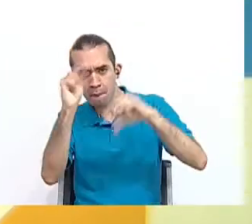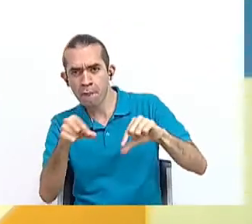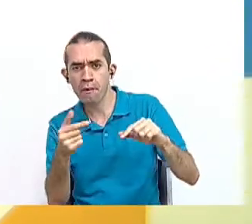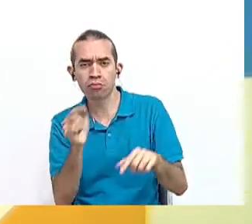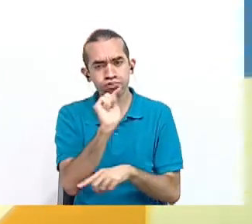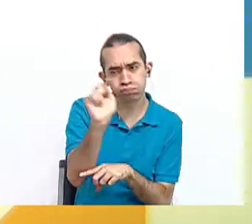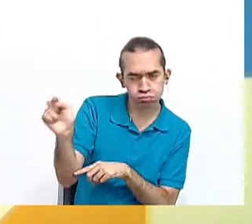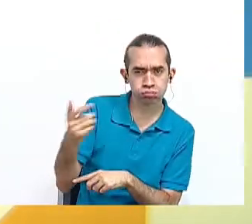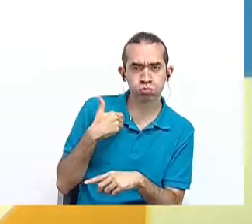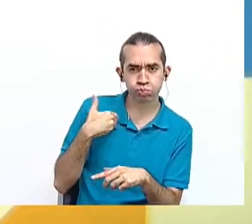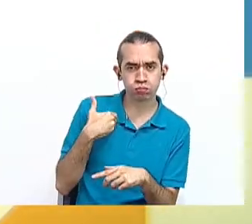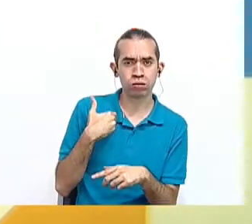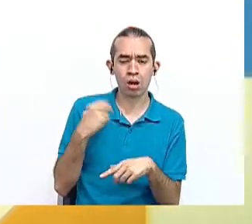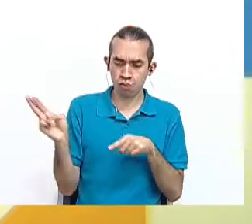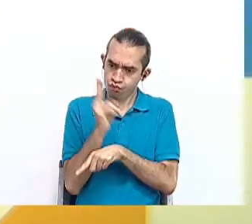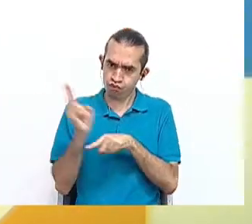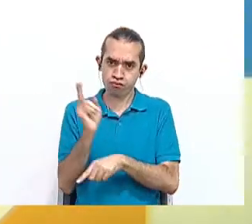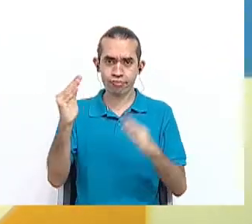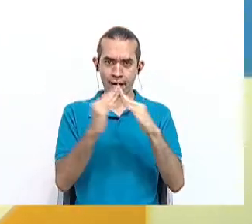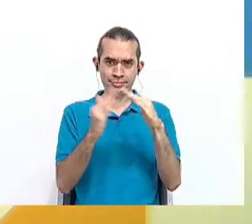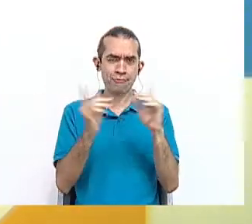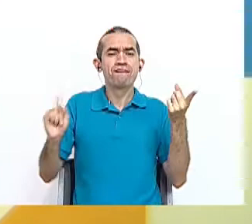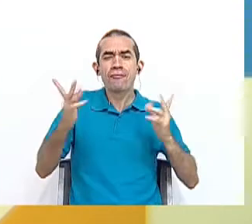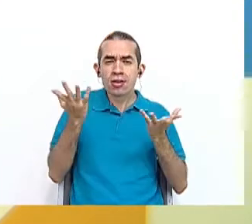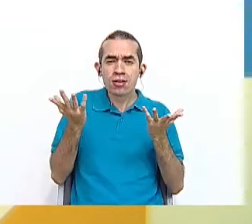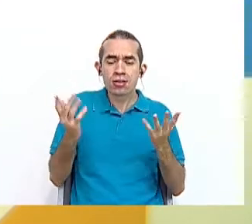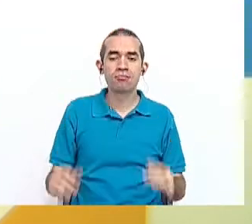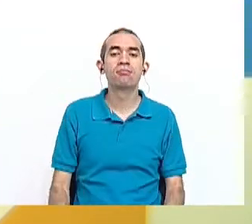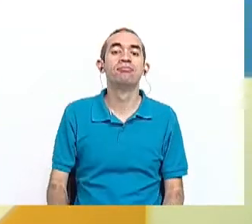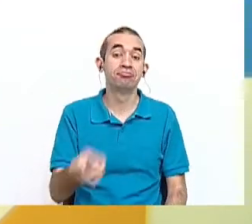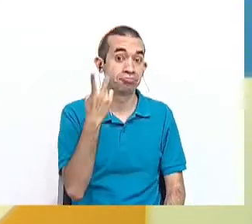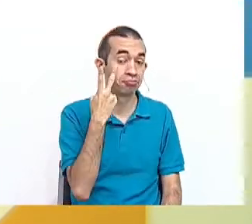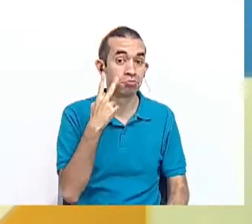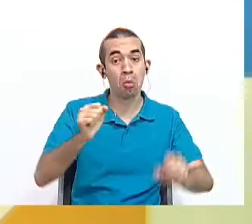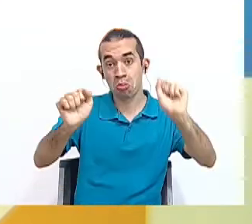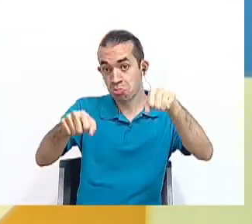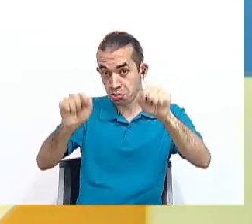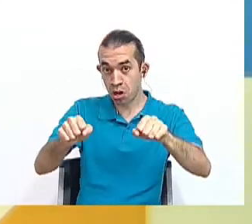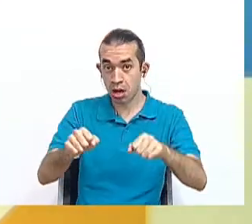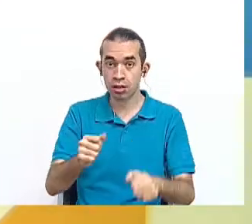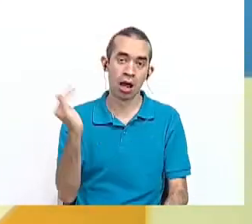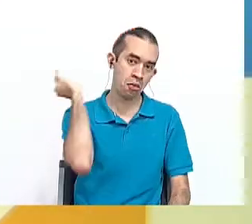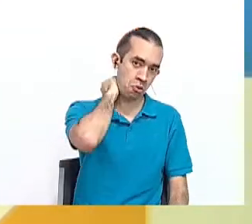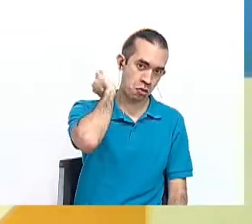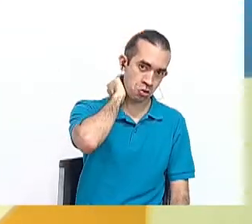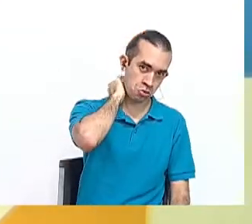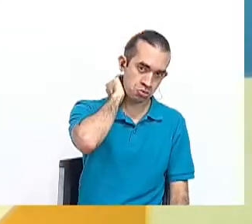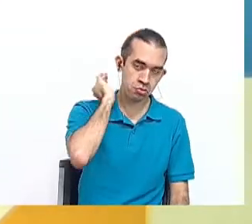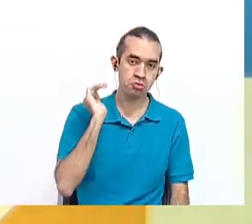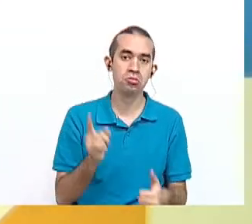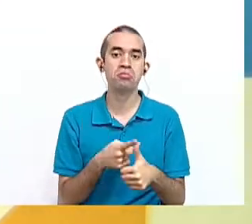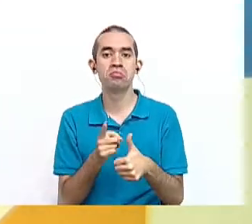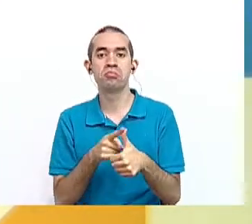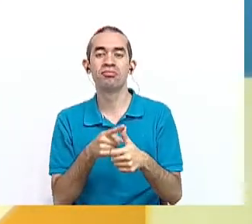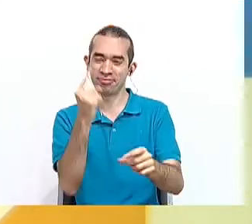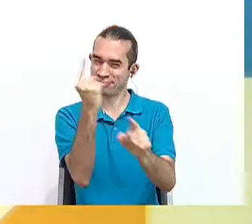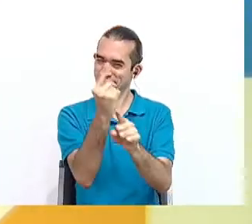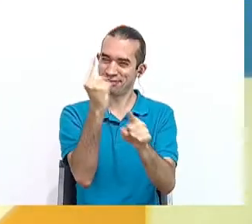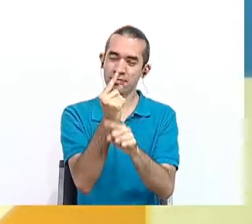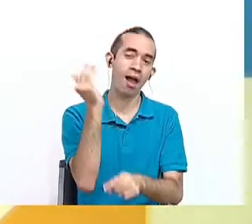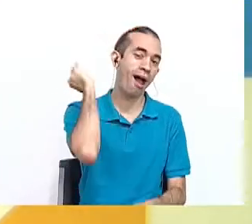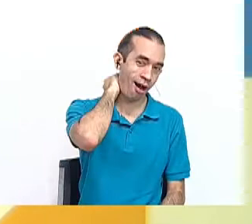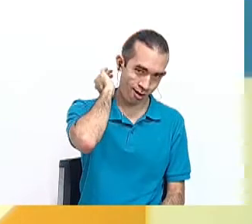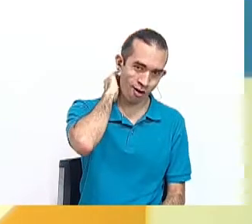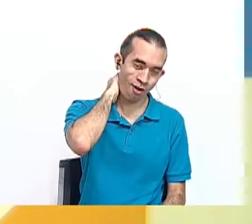químicos utilizo en el hogar? A ver, puede ser el alcohol, correcto, el alcohol